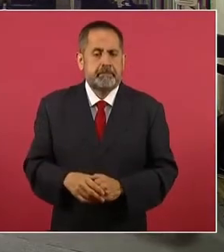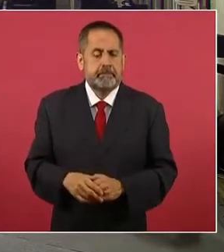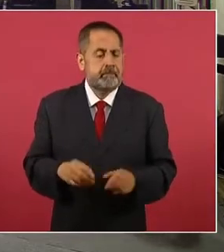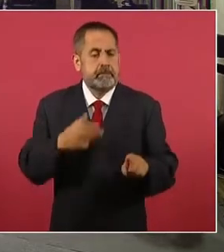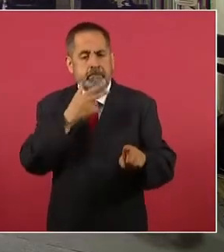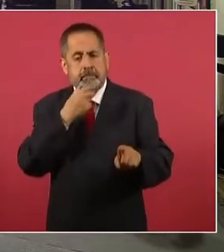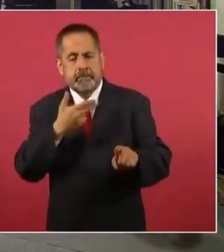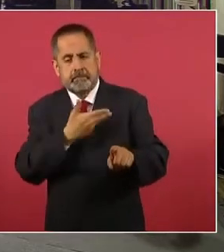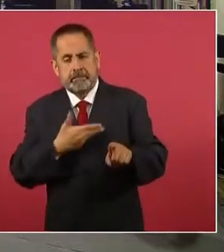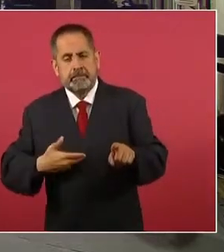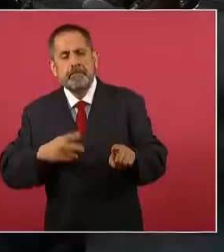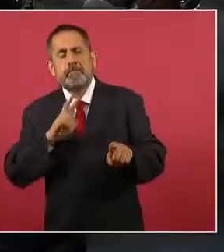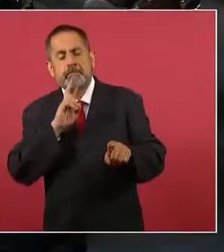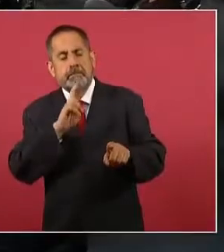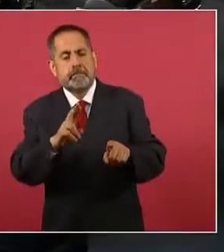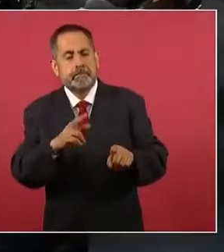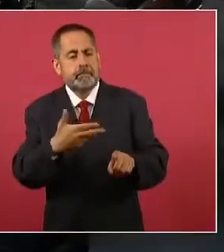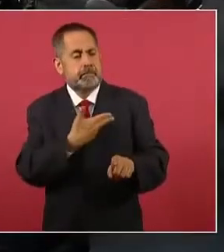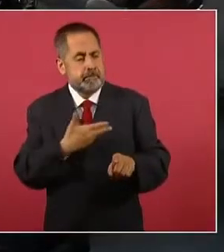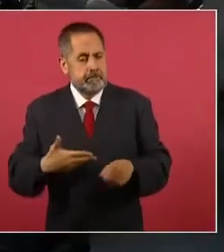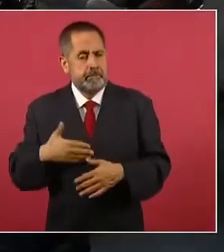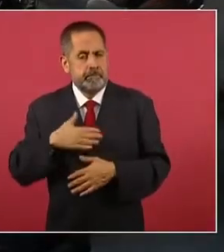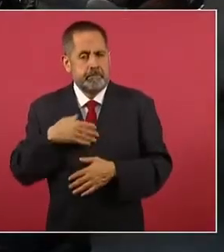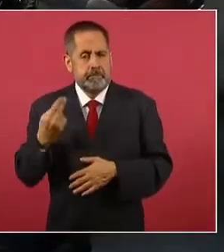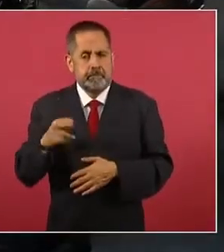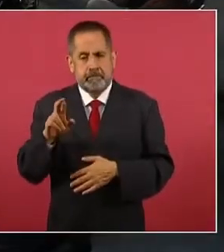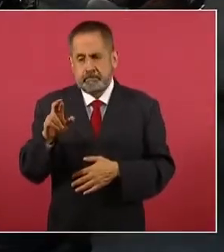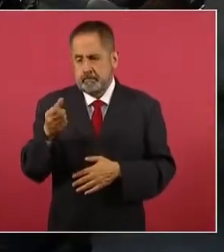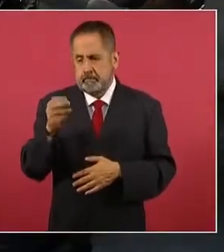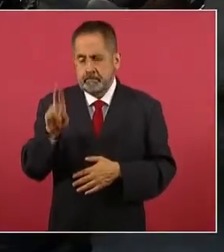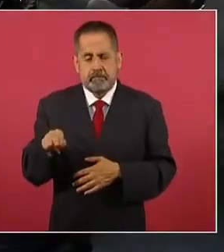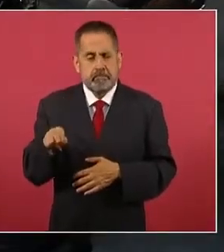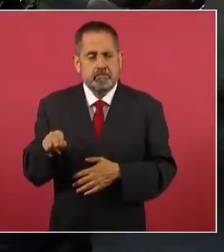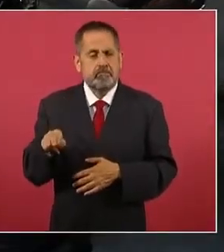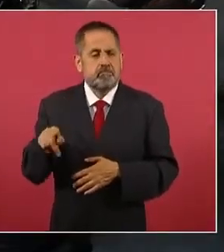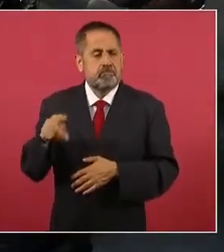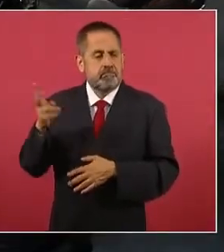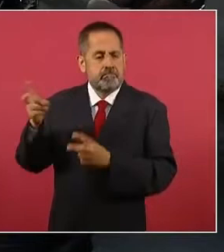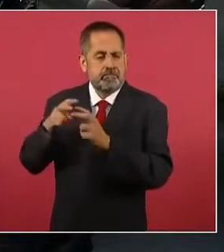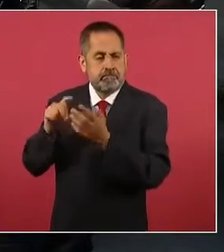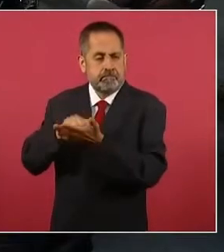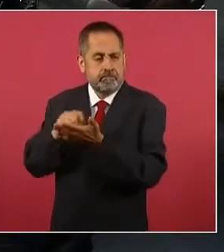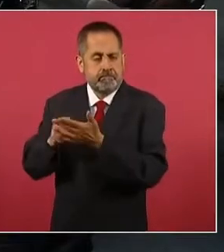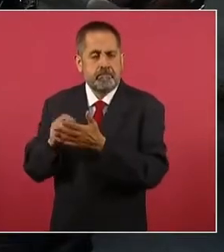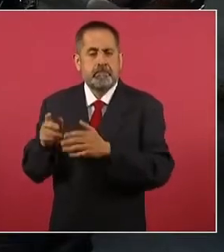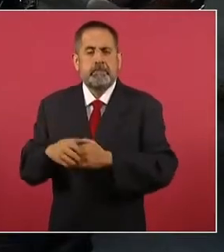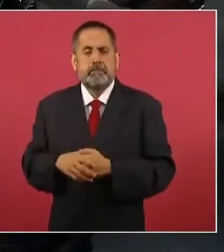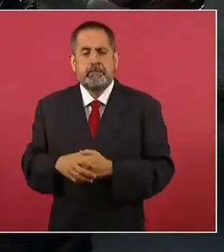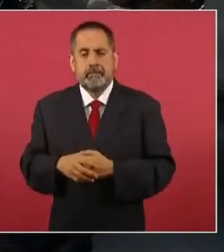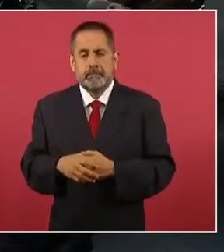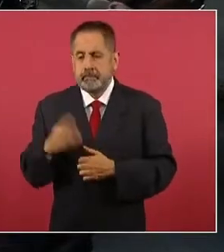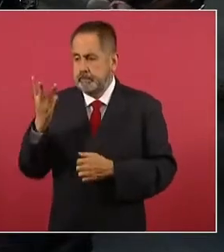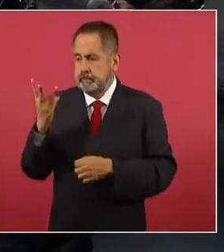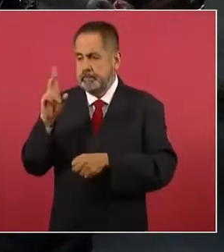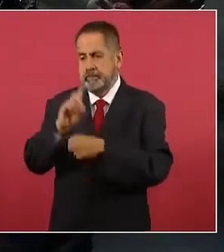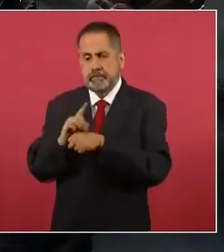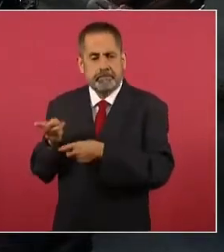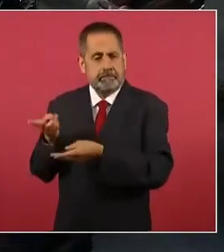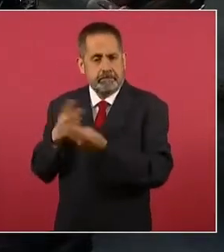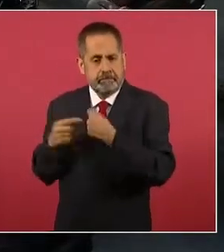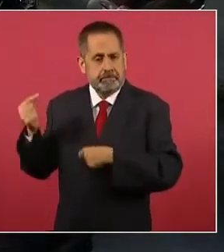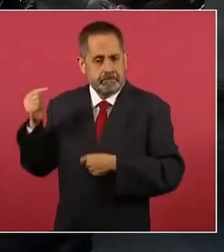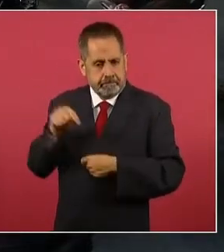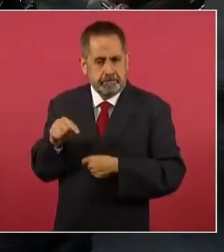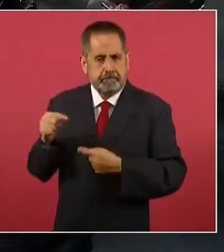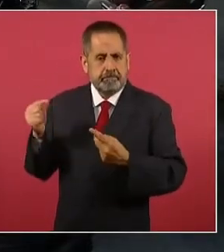Presidente, muy buenos días. Ramón Ramírez de la Tlaxcalteca 91.5. Primeramente, después de 3 días de estar en esta conferencia, recibe